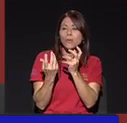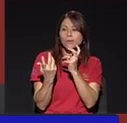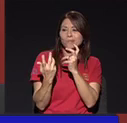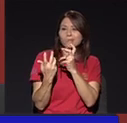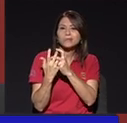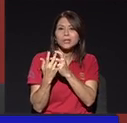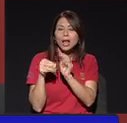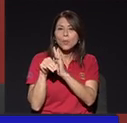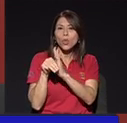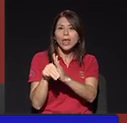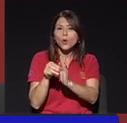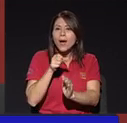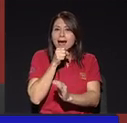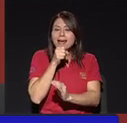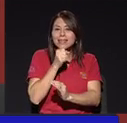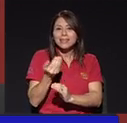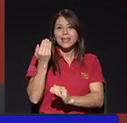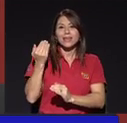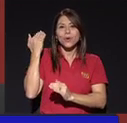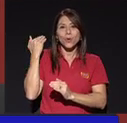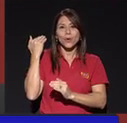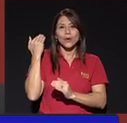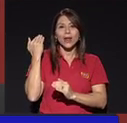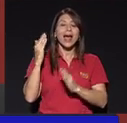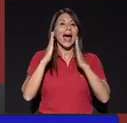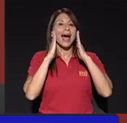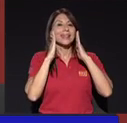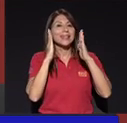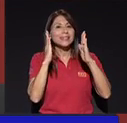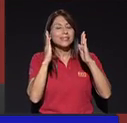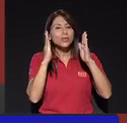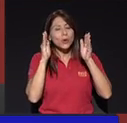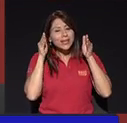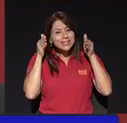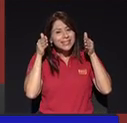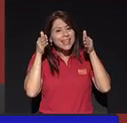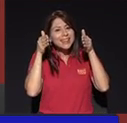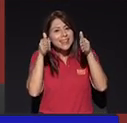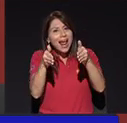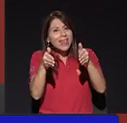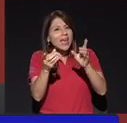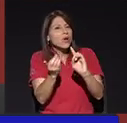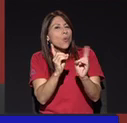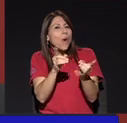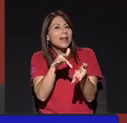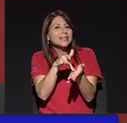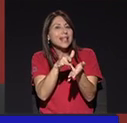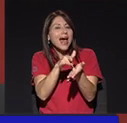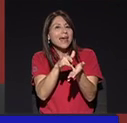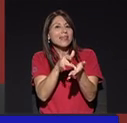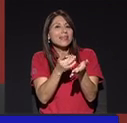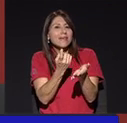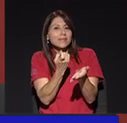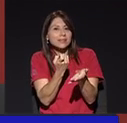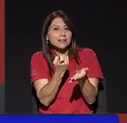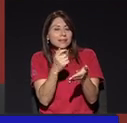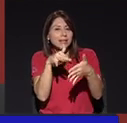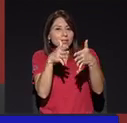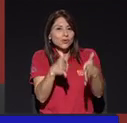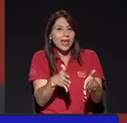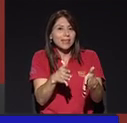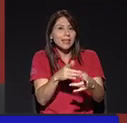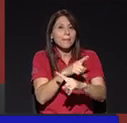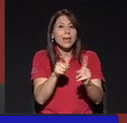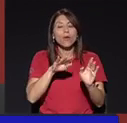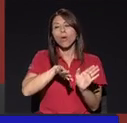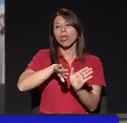anterior de brindar una atención centrada desde la deficiencia del estudiante y deja un elemento